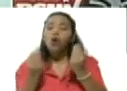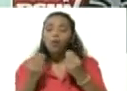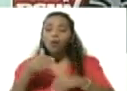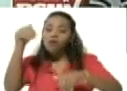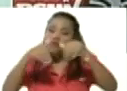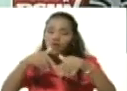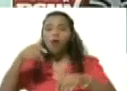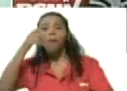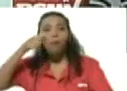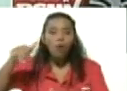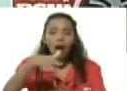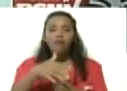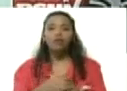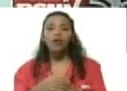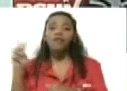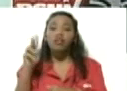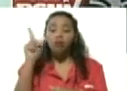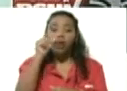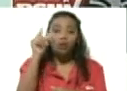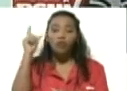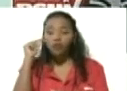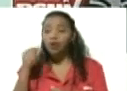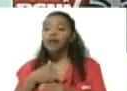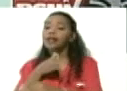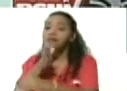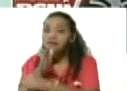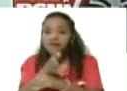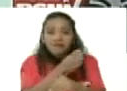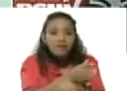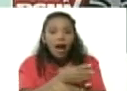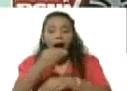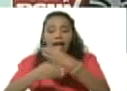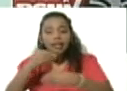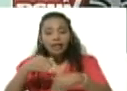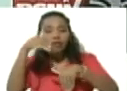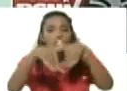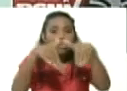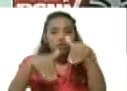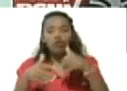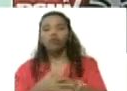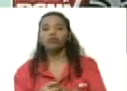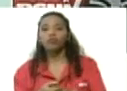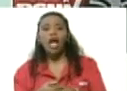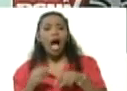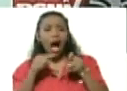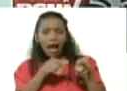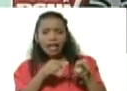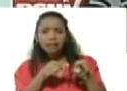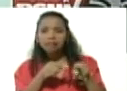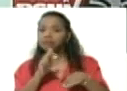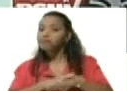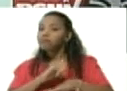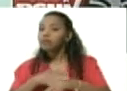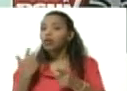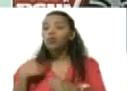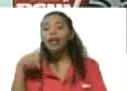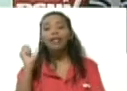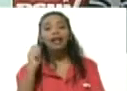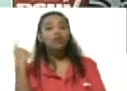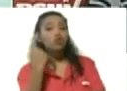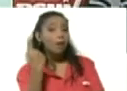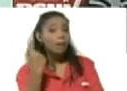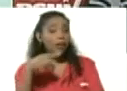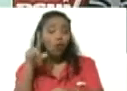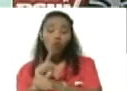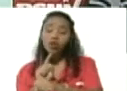pueblo, con venezolanos y venezolanas que vayan a ejercer el derecho al voto. Allí, por supuesto, es una tarea no solo del Partido Socialista